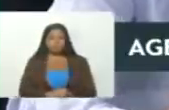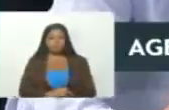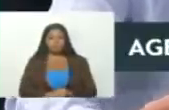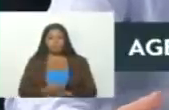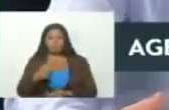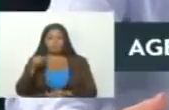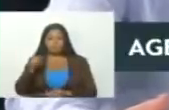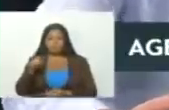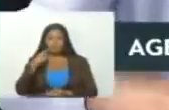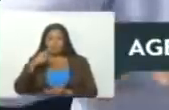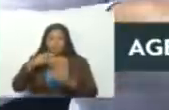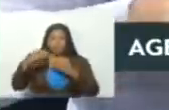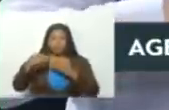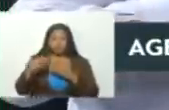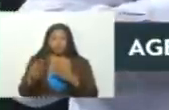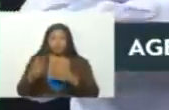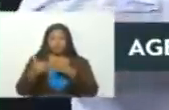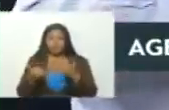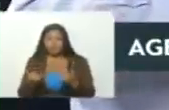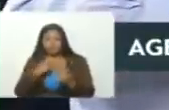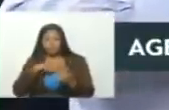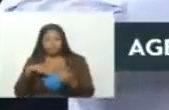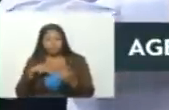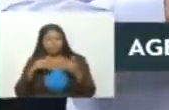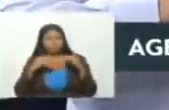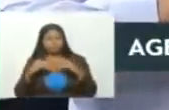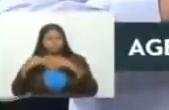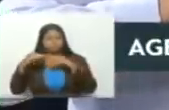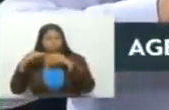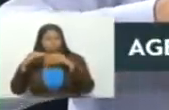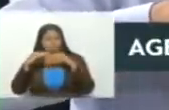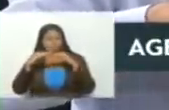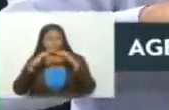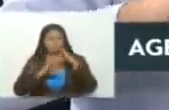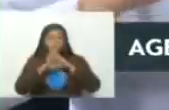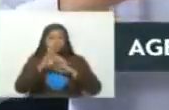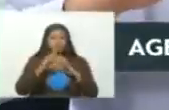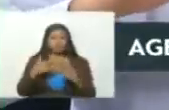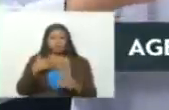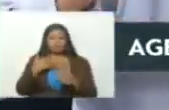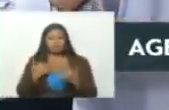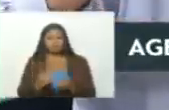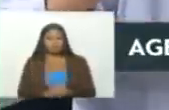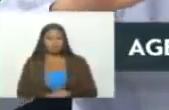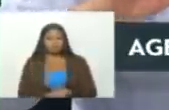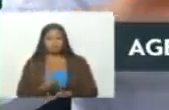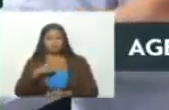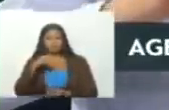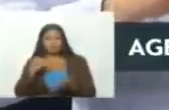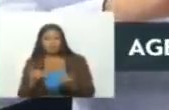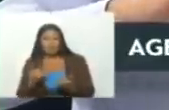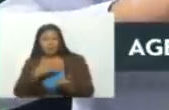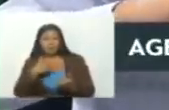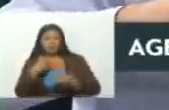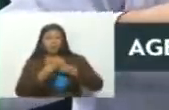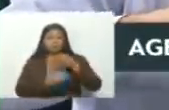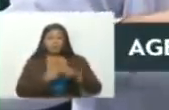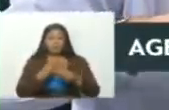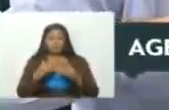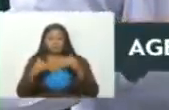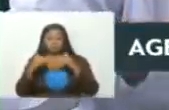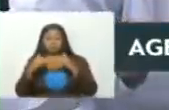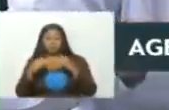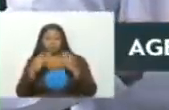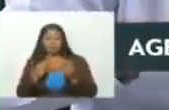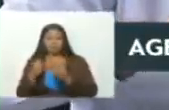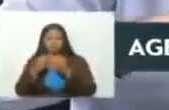hiperinflación con la dolarización, ahora que hay estabilidad o creciente estabilidad, todavía no hemos llegado a donde queremos estar, pero